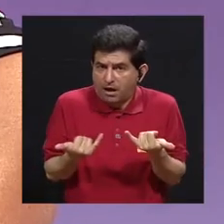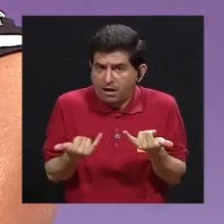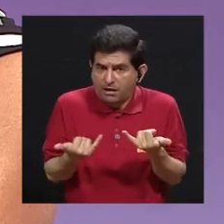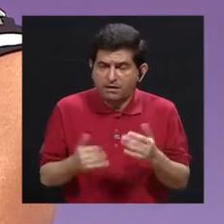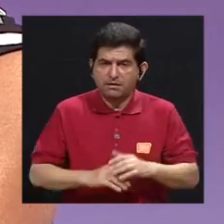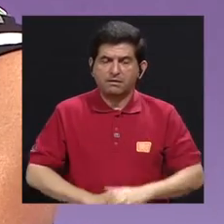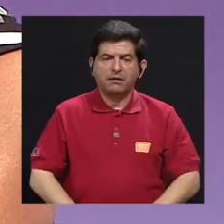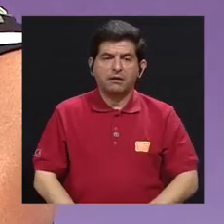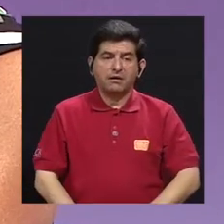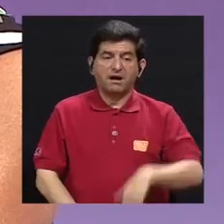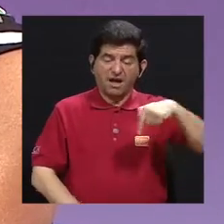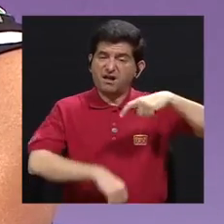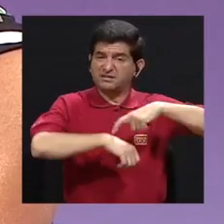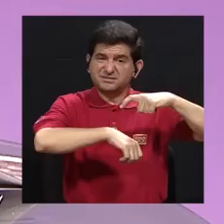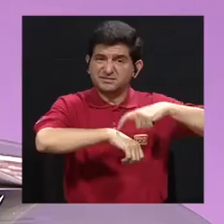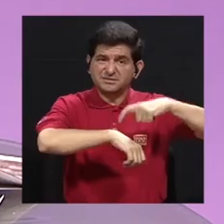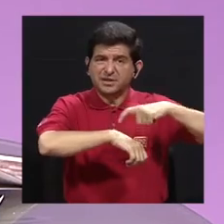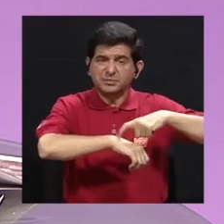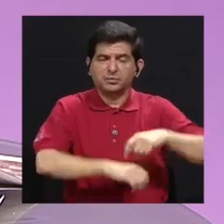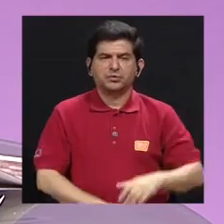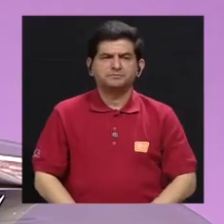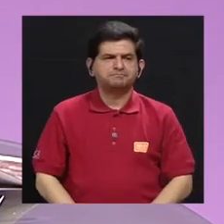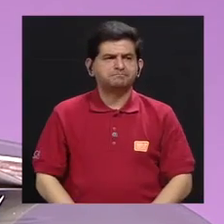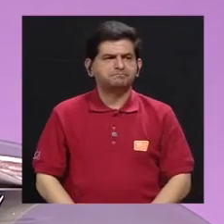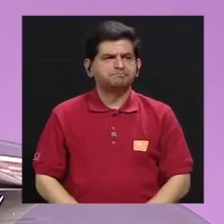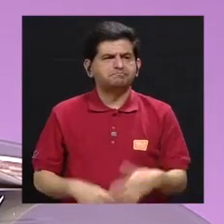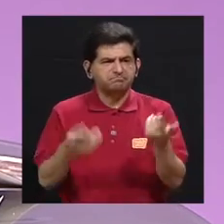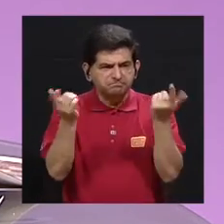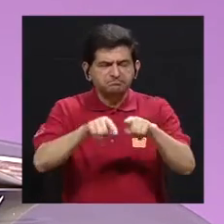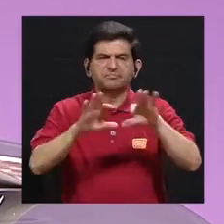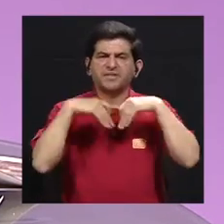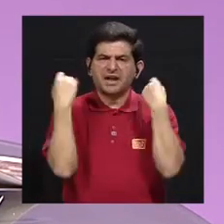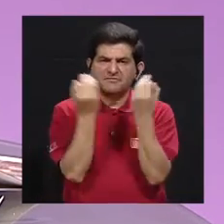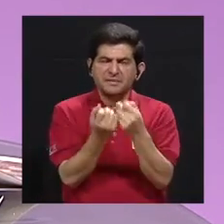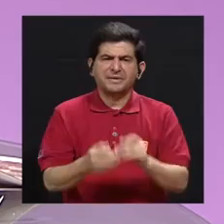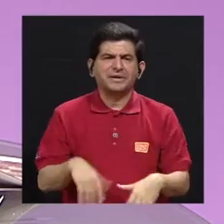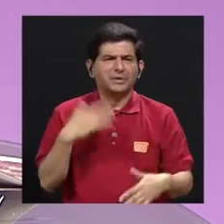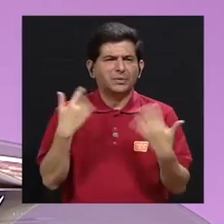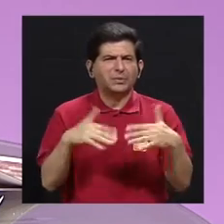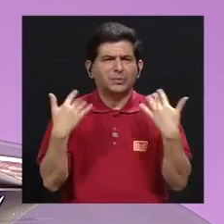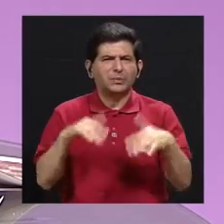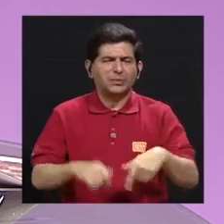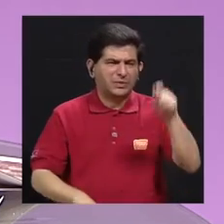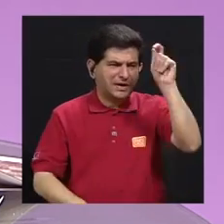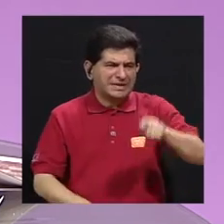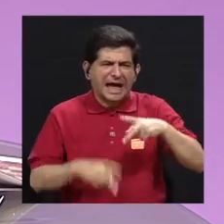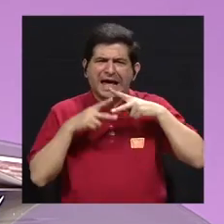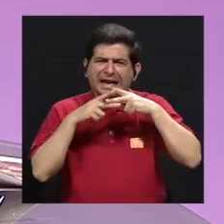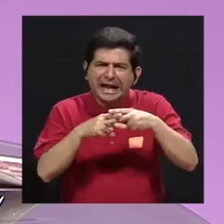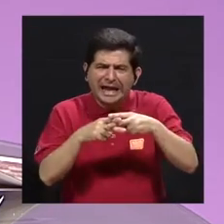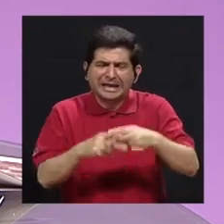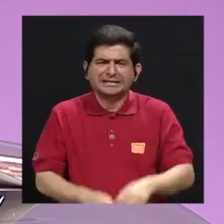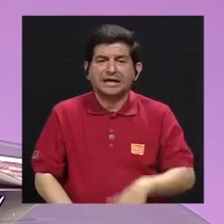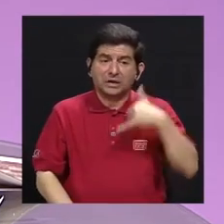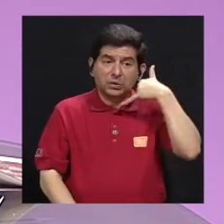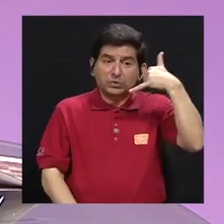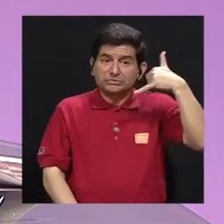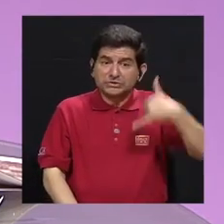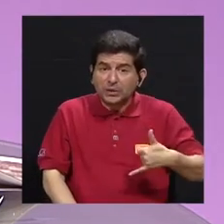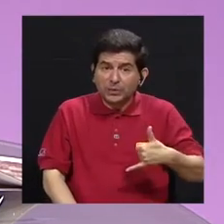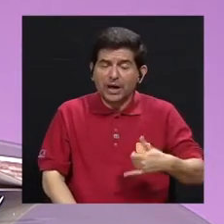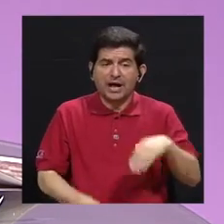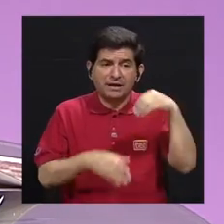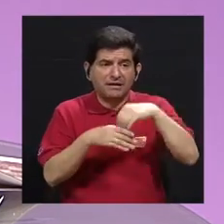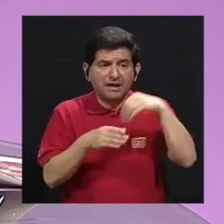este hoy en día se ha dado mucho de que las familias comprometen con tarjetas de crédito el tema los celulares